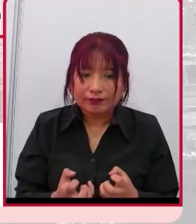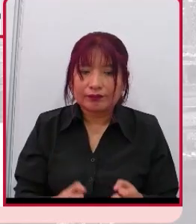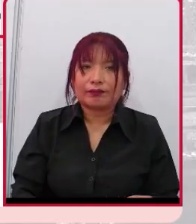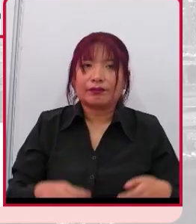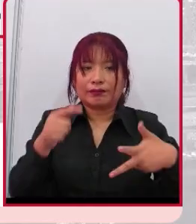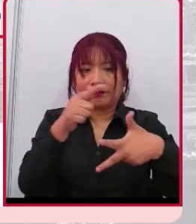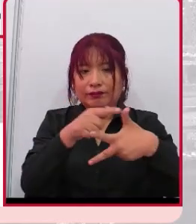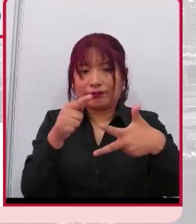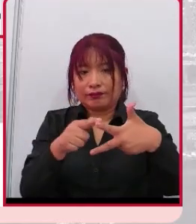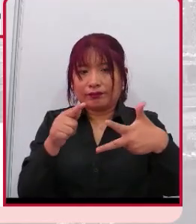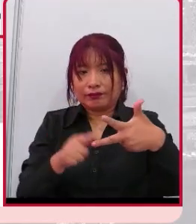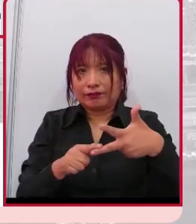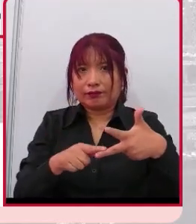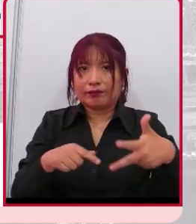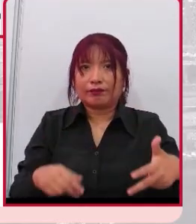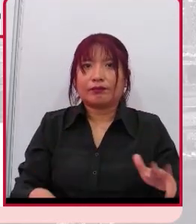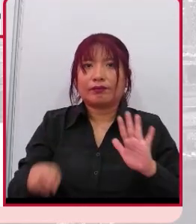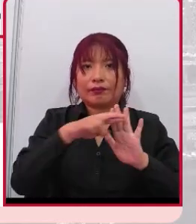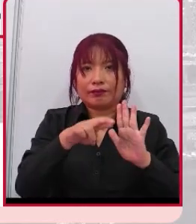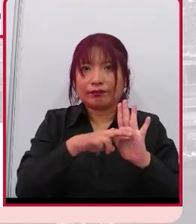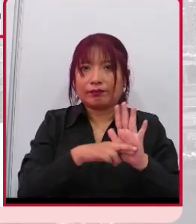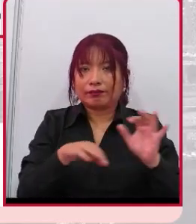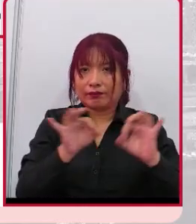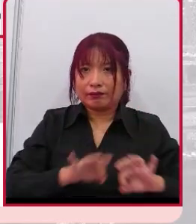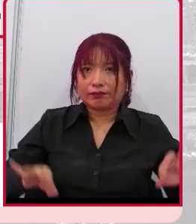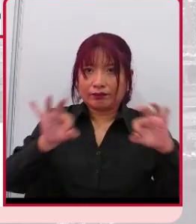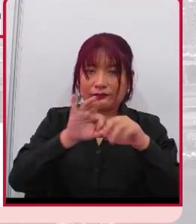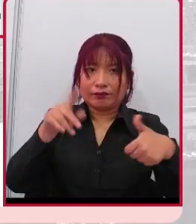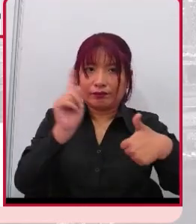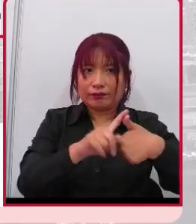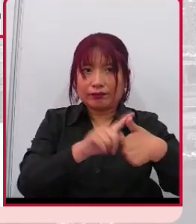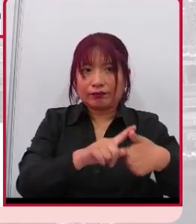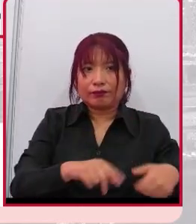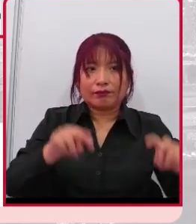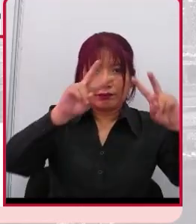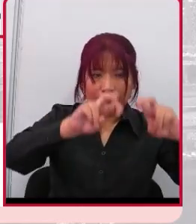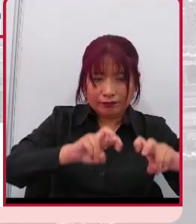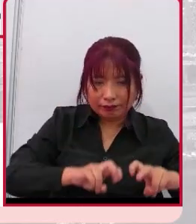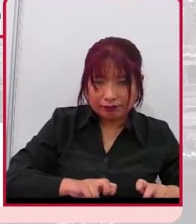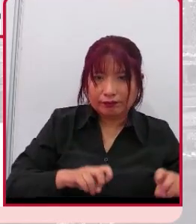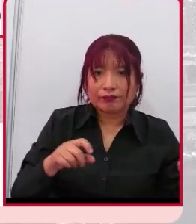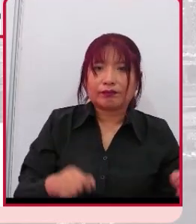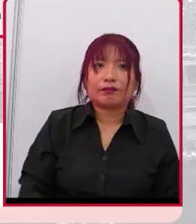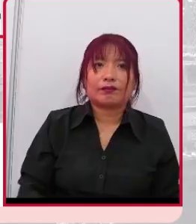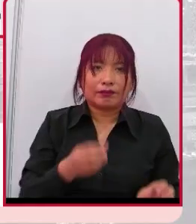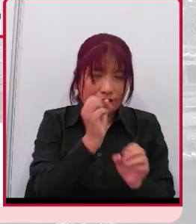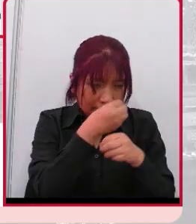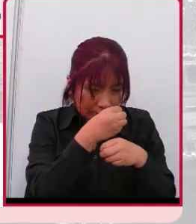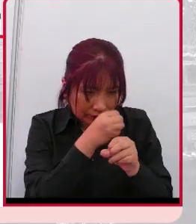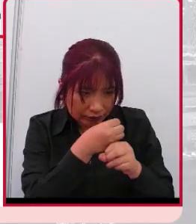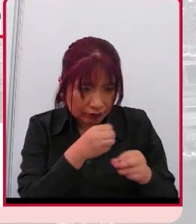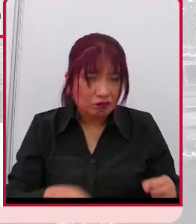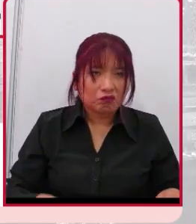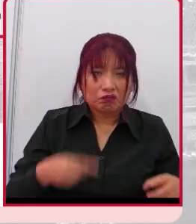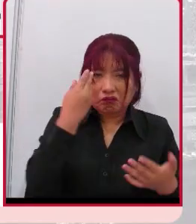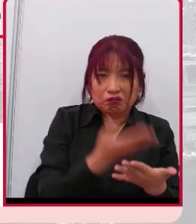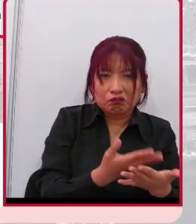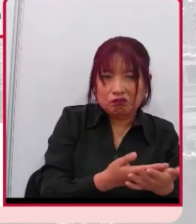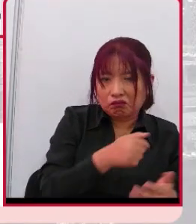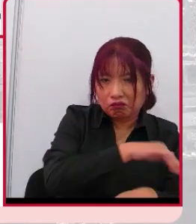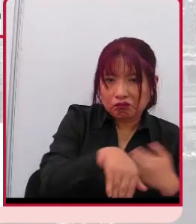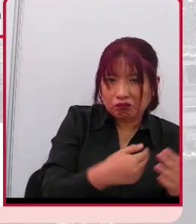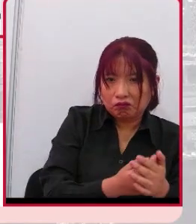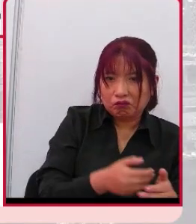importantes. Se hizo todo un estudio que fue validado a nivel de laboratorio, industrial, y al final